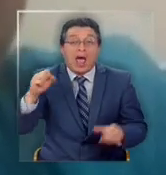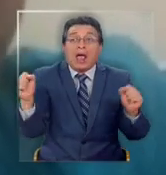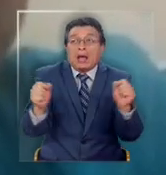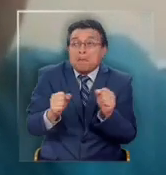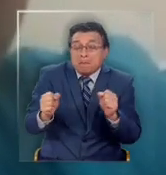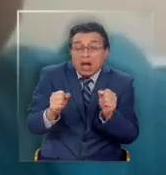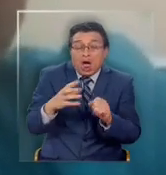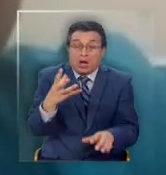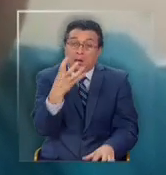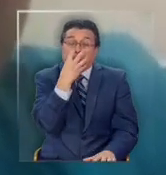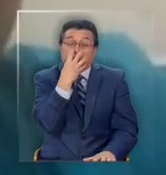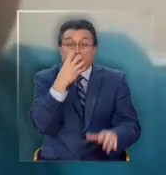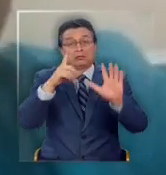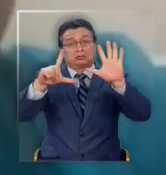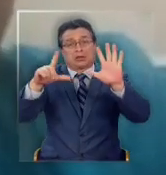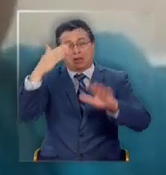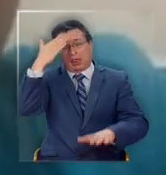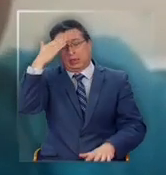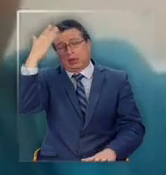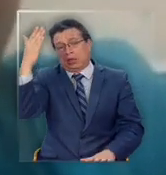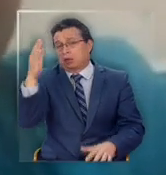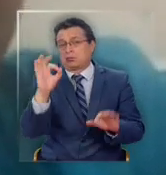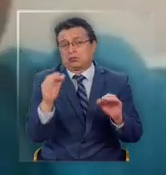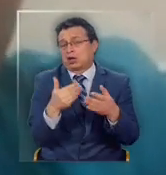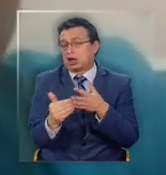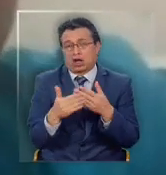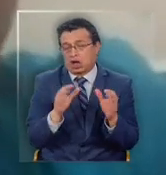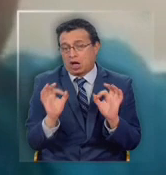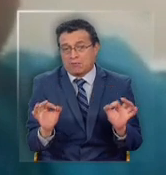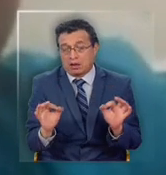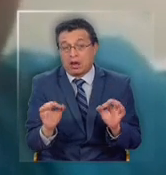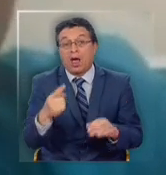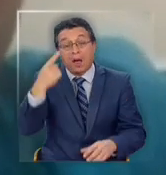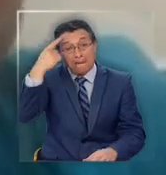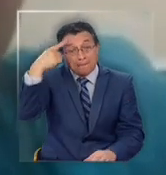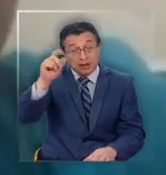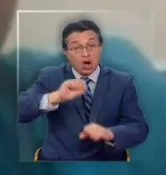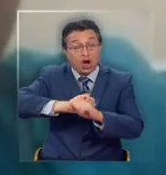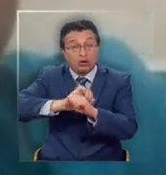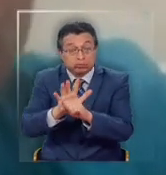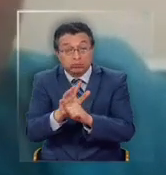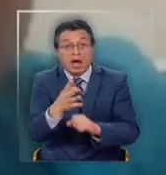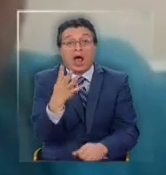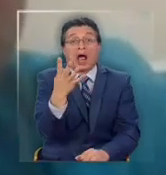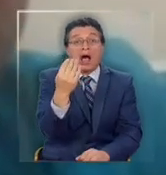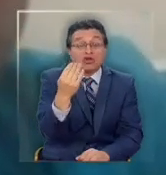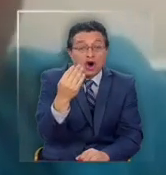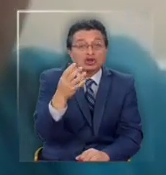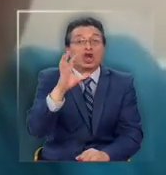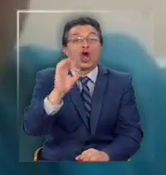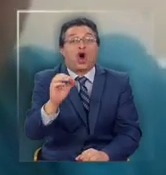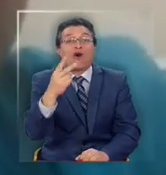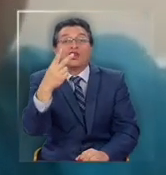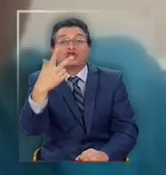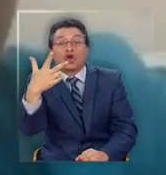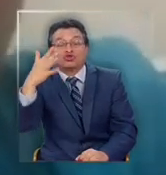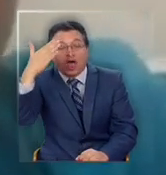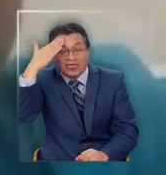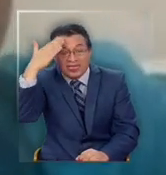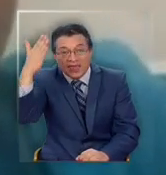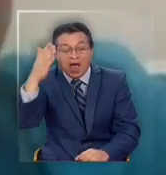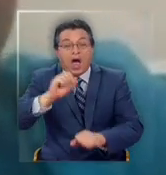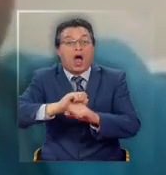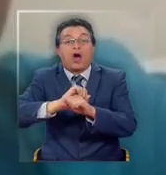invierno está 7 días en ventilación mecánica. Estos pacientes pueden estar 14, 28 días en ventilación mecánica y a